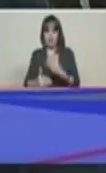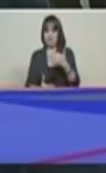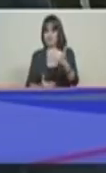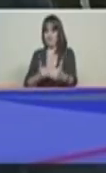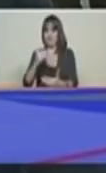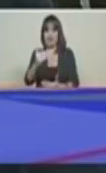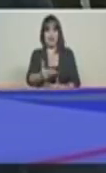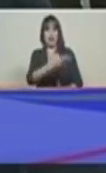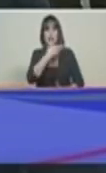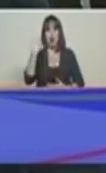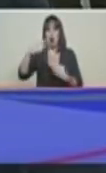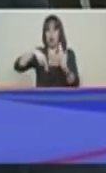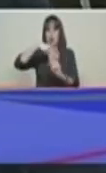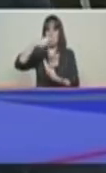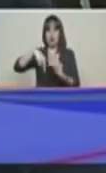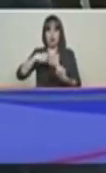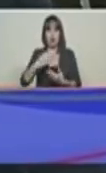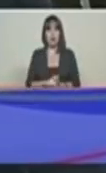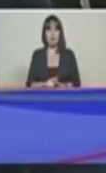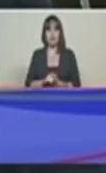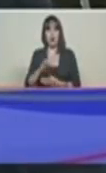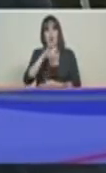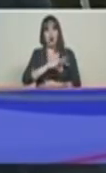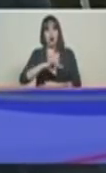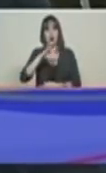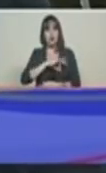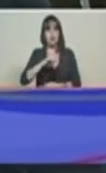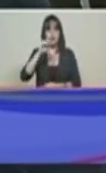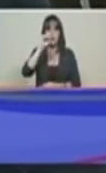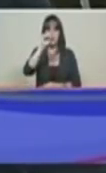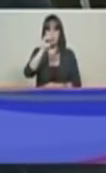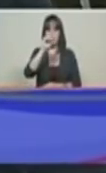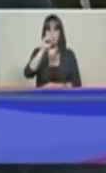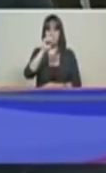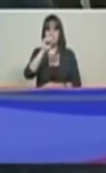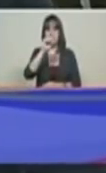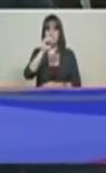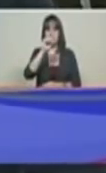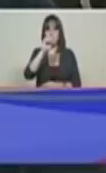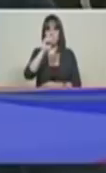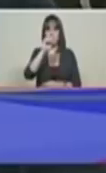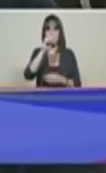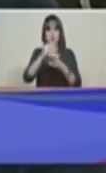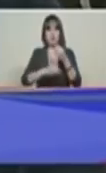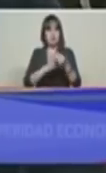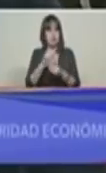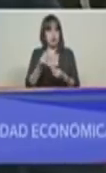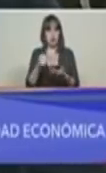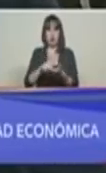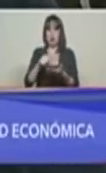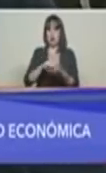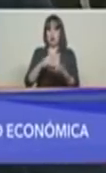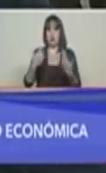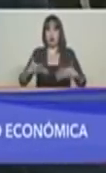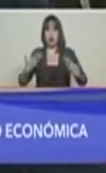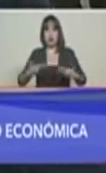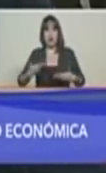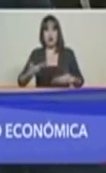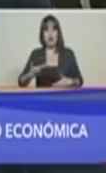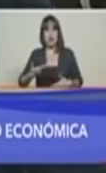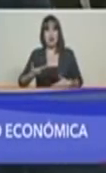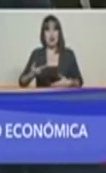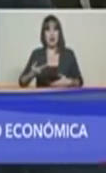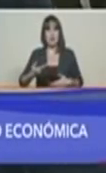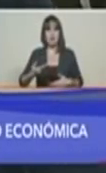presidente, como revolucionarios, como socialistas, creo que ha sido uno de los elementos centrales del debate de la